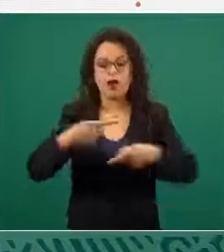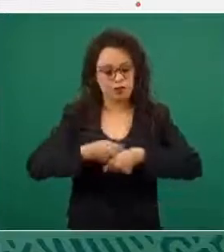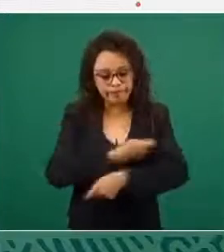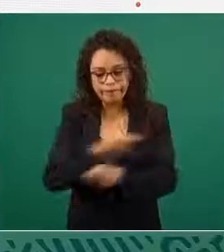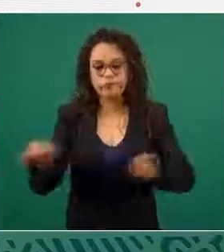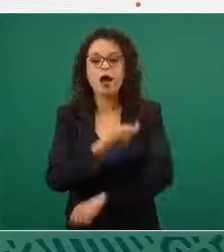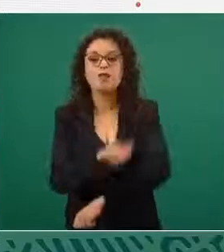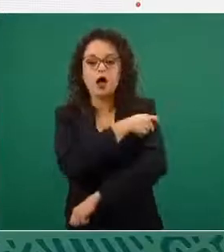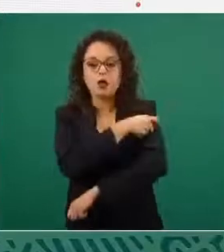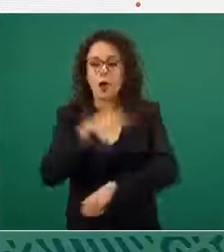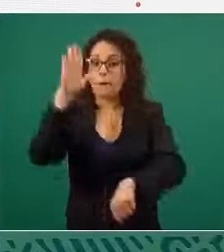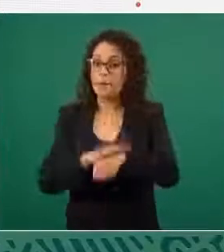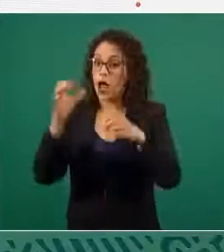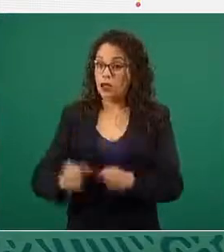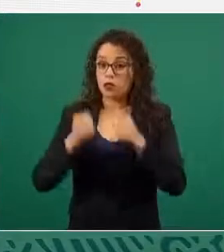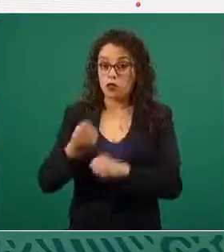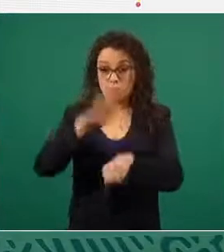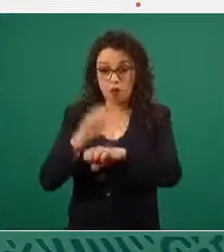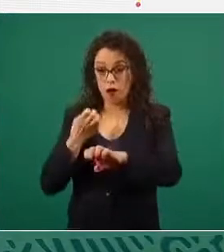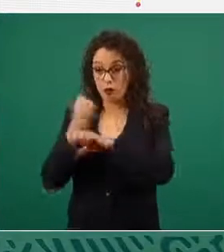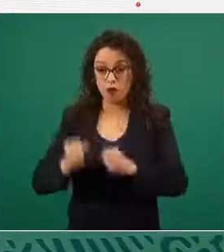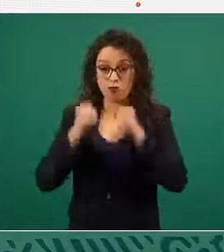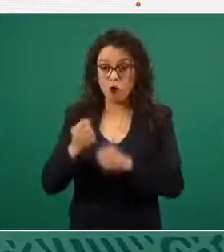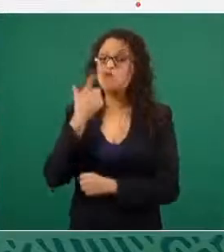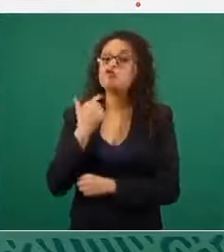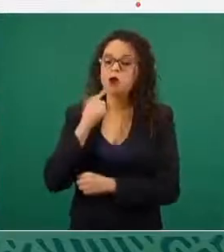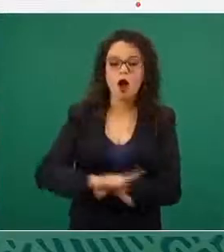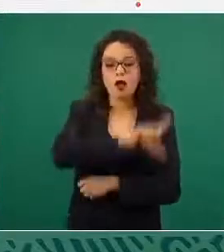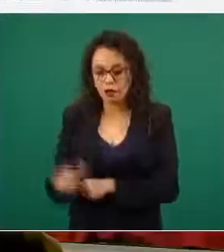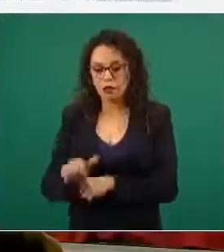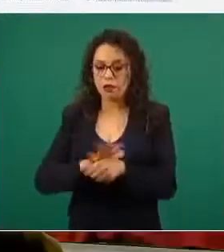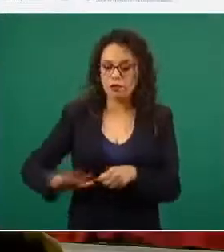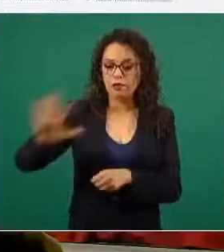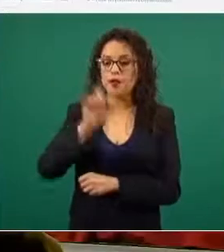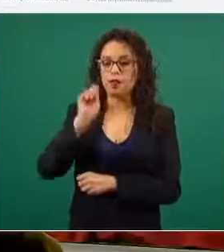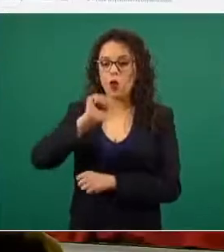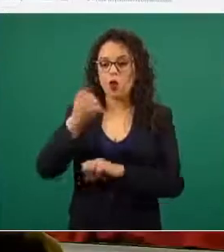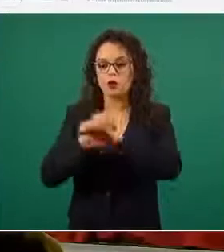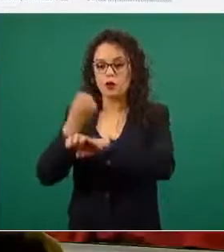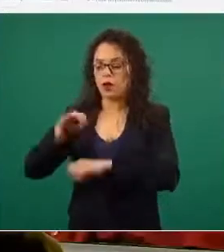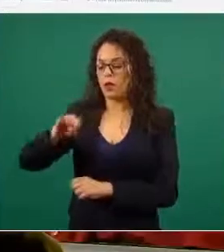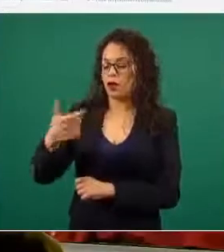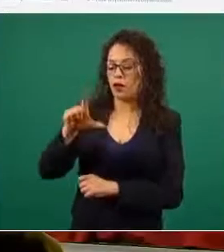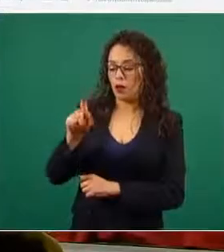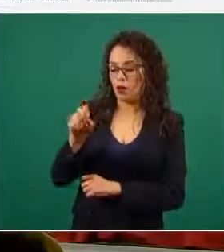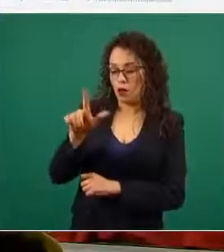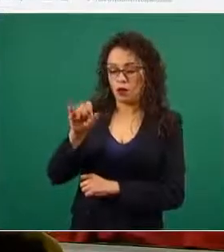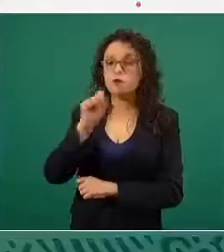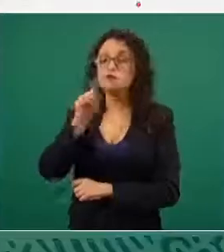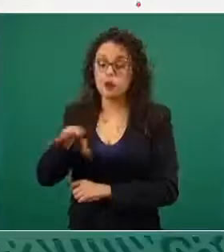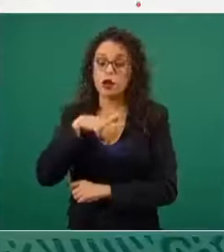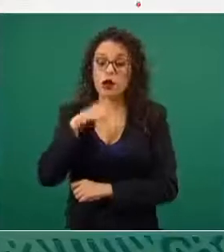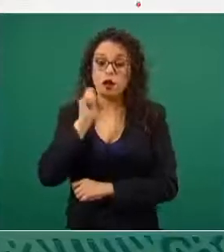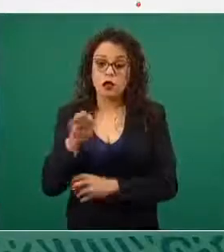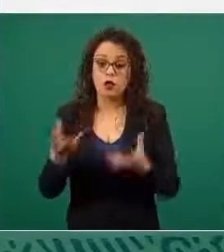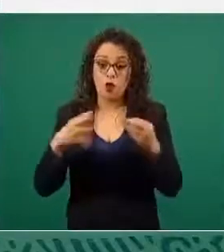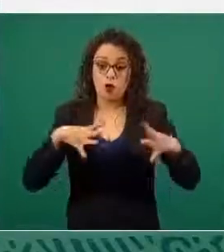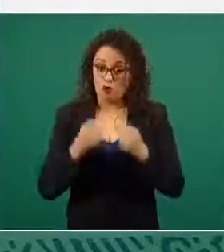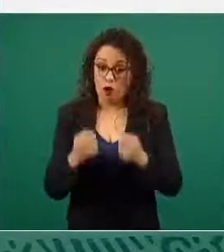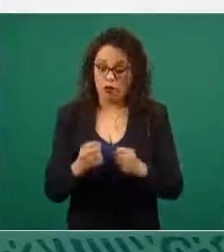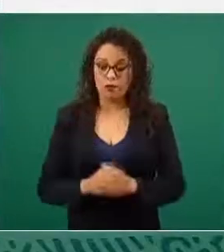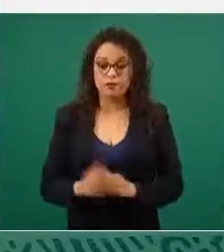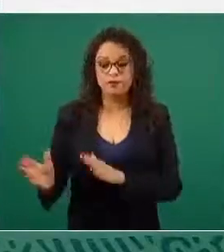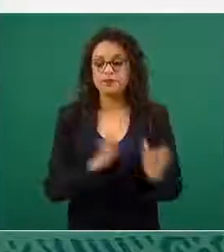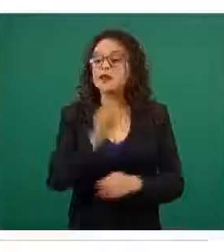vacunación. Empezamos con la zona más afectada, los 2 estados mayormente en rojo, nos seguimos con la megalópolis. Verán ustedes que los estados en la megalópolis también tienen importante actividad epidémica. La